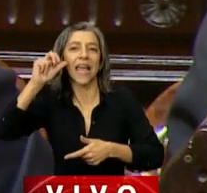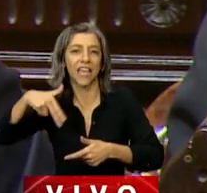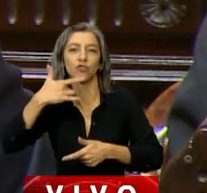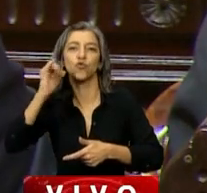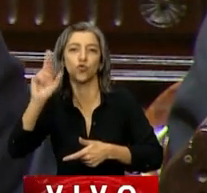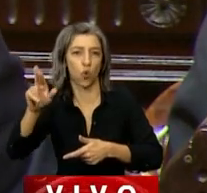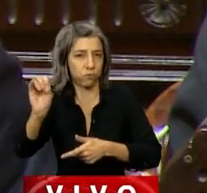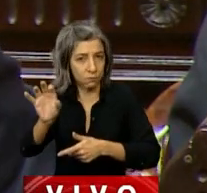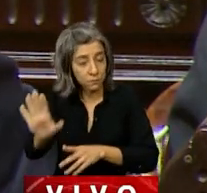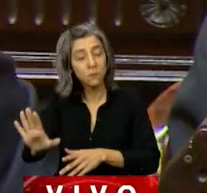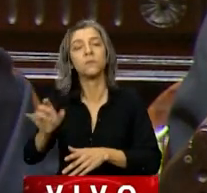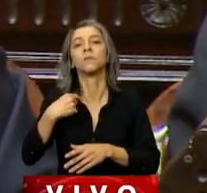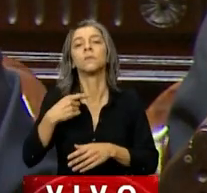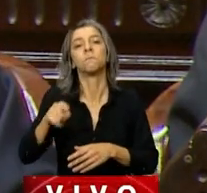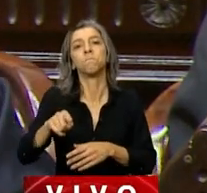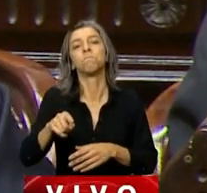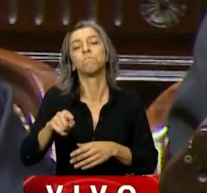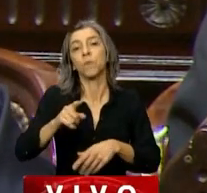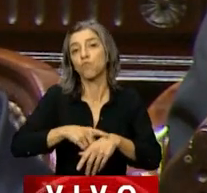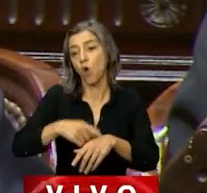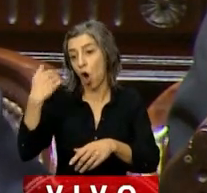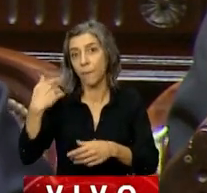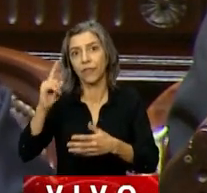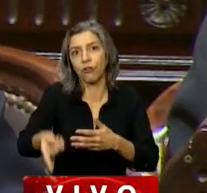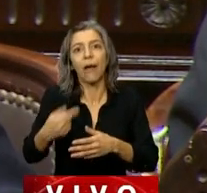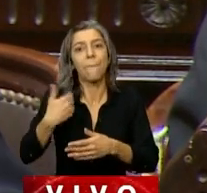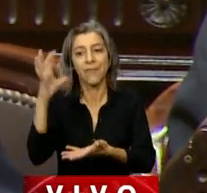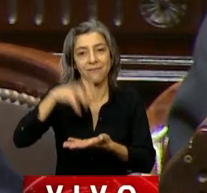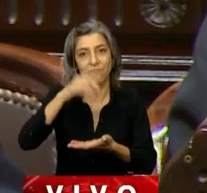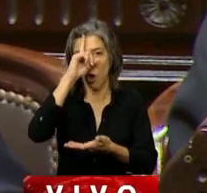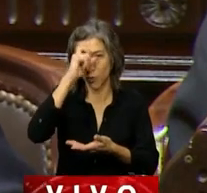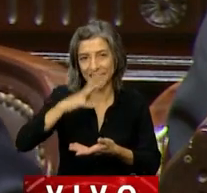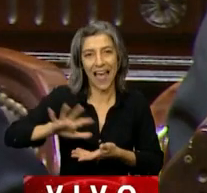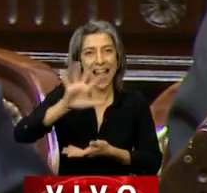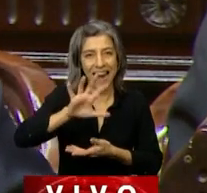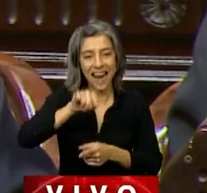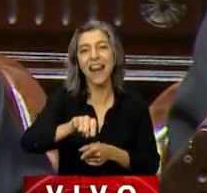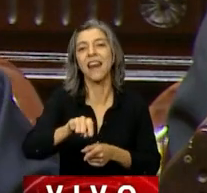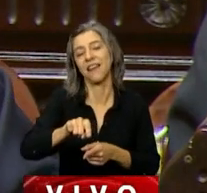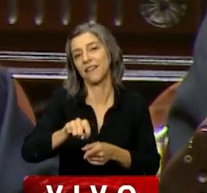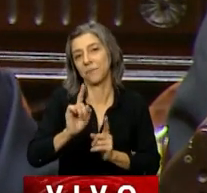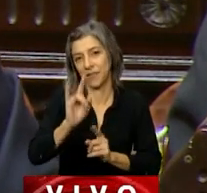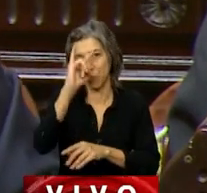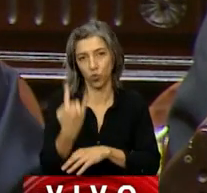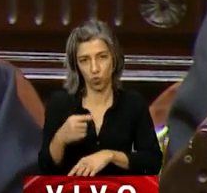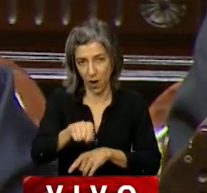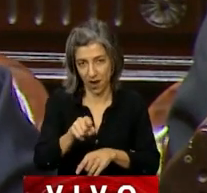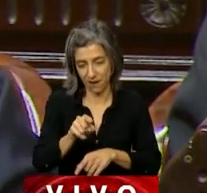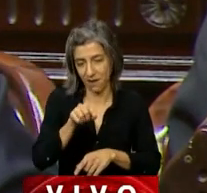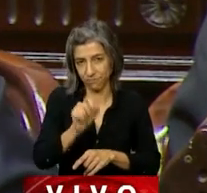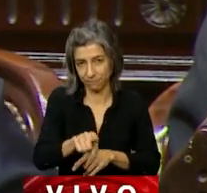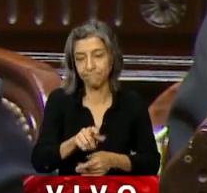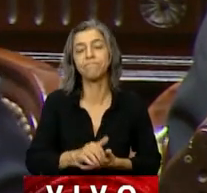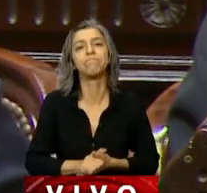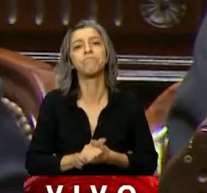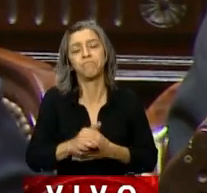términos de infraestructura, y el inicio de la ampliación del Hospital Regional de Ushuaia.